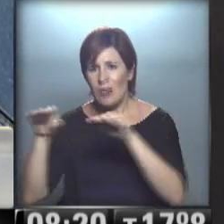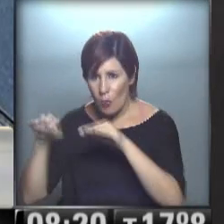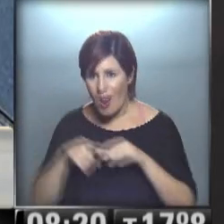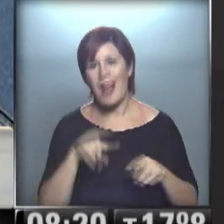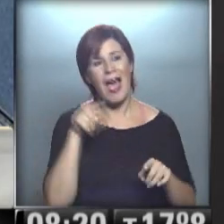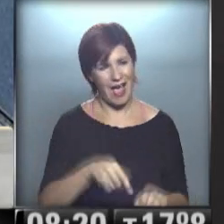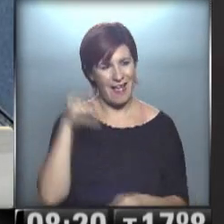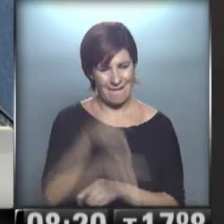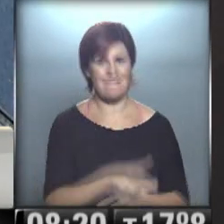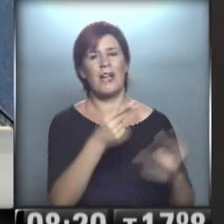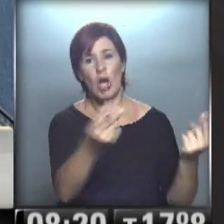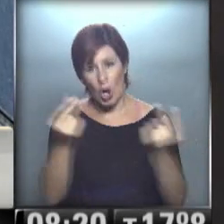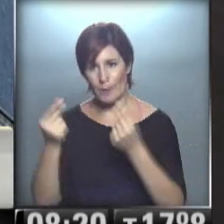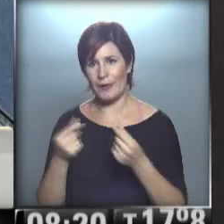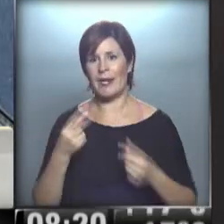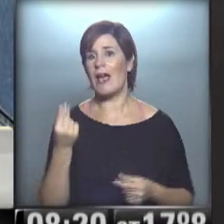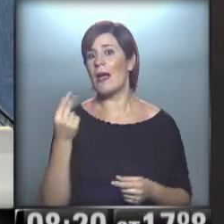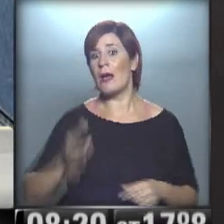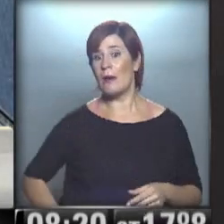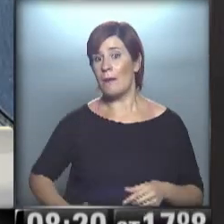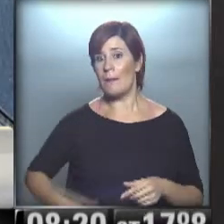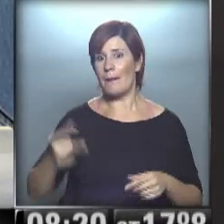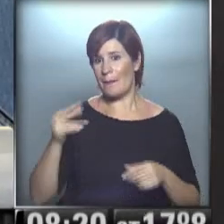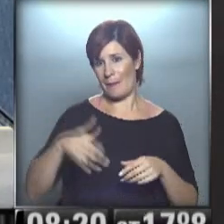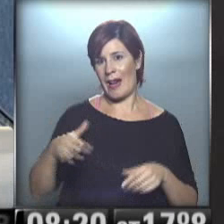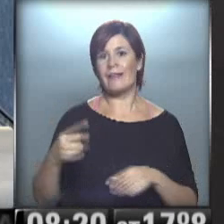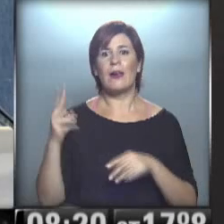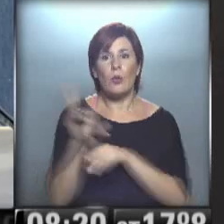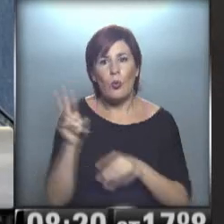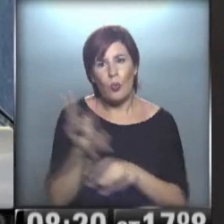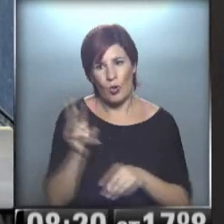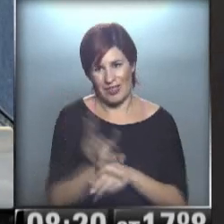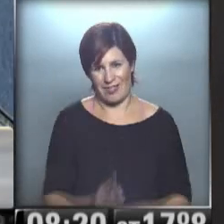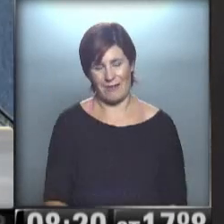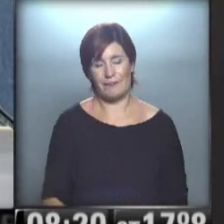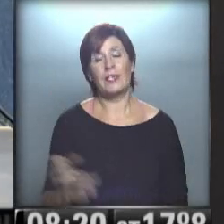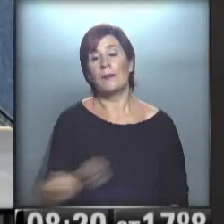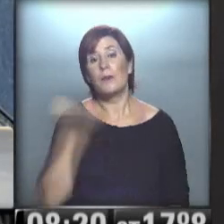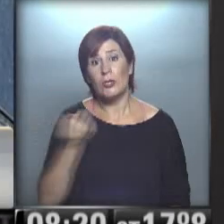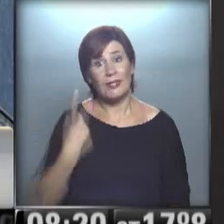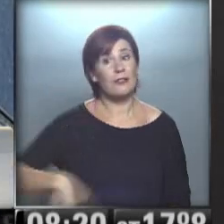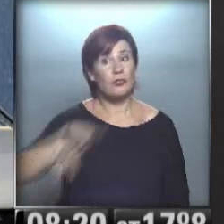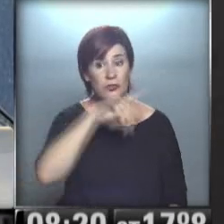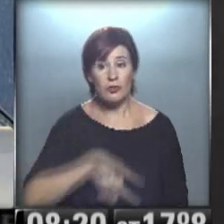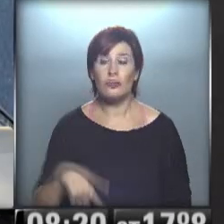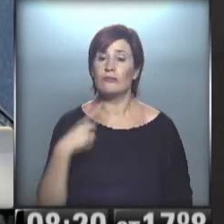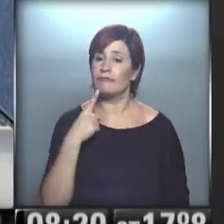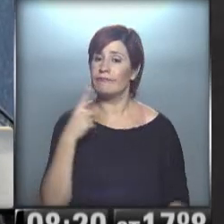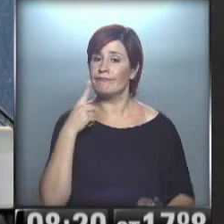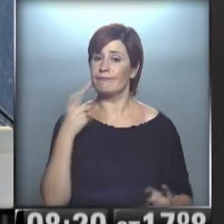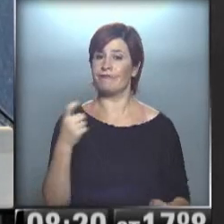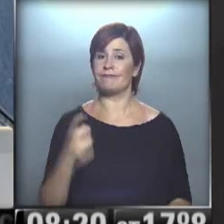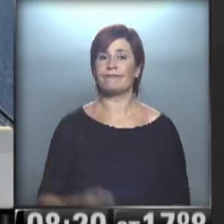convenientes le permite proteger el poder adquisitivo de su salario. Por eso es bueno observar, porque aquí ha